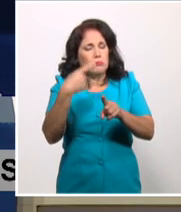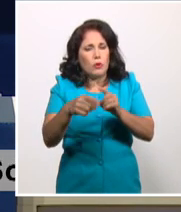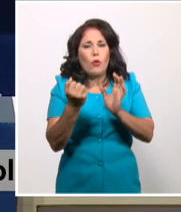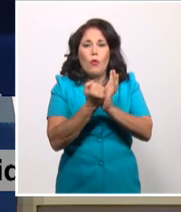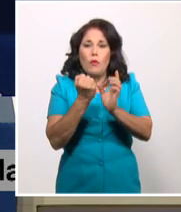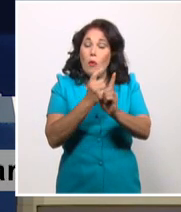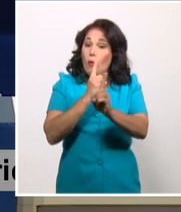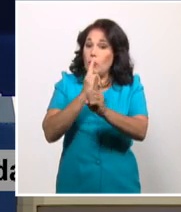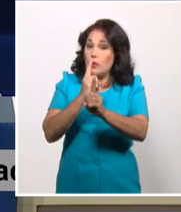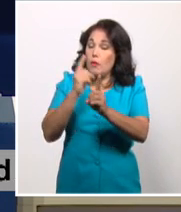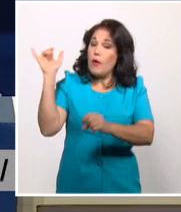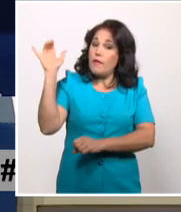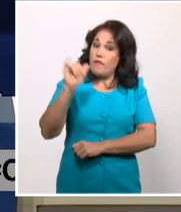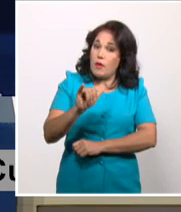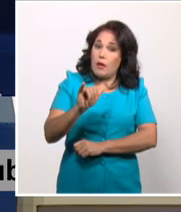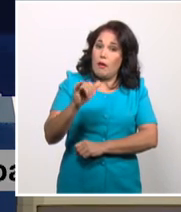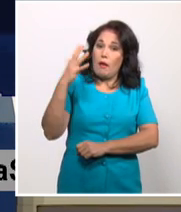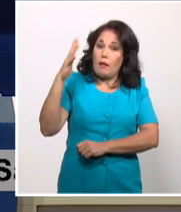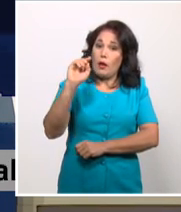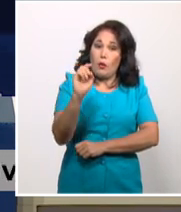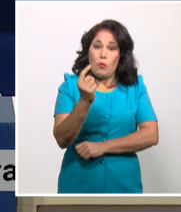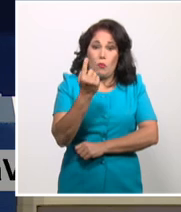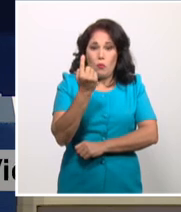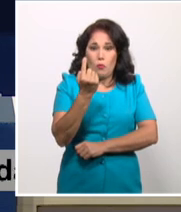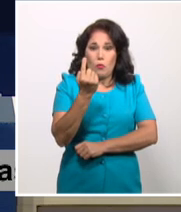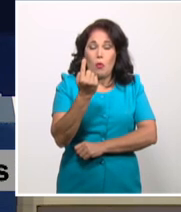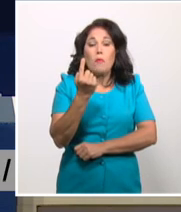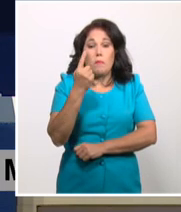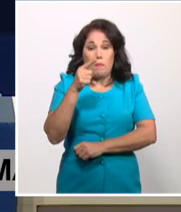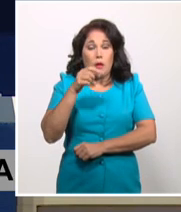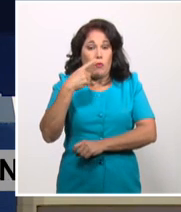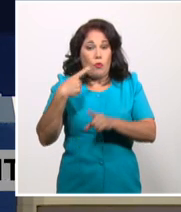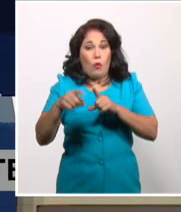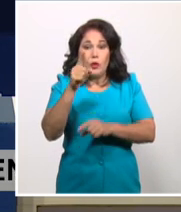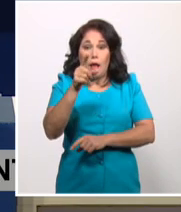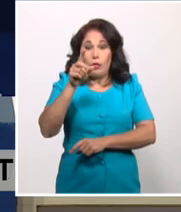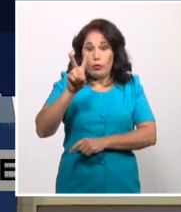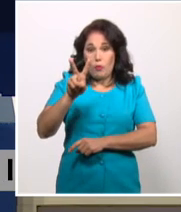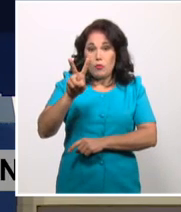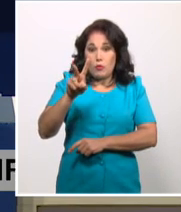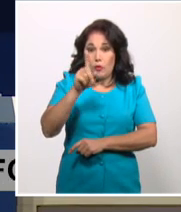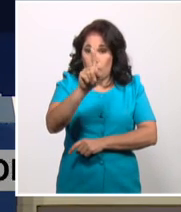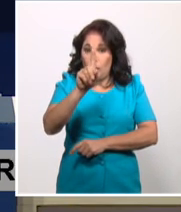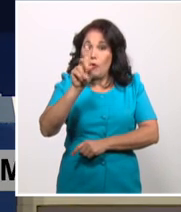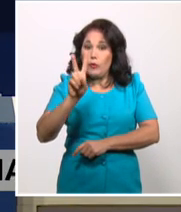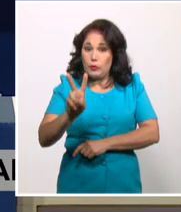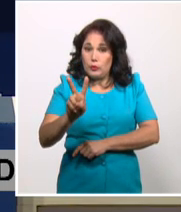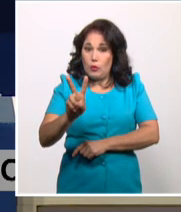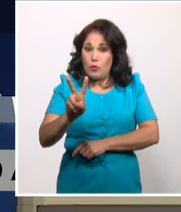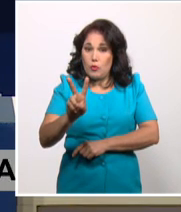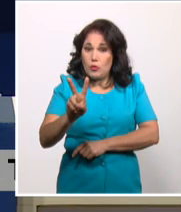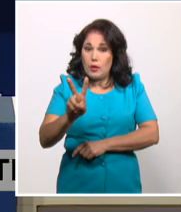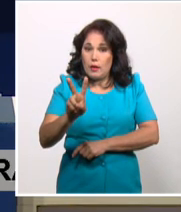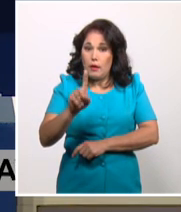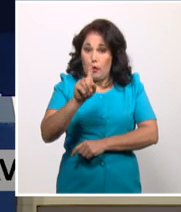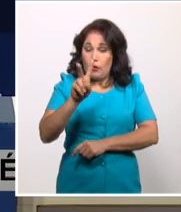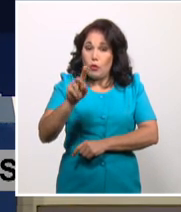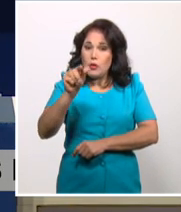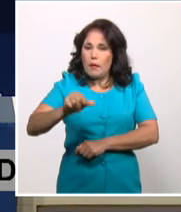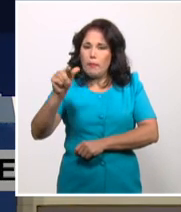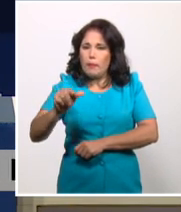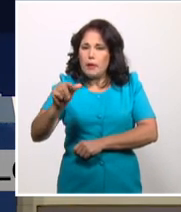contactos de viajeros procedentes del exterior, uno, y en el caso de 12 casos, en el caso de los 12